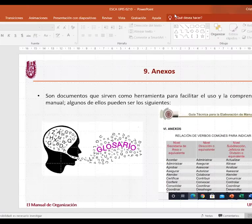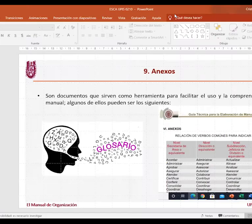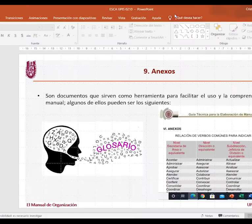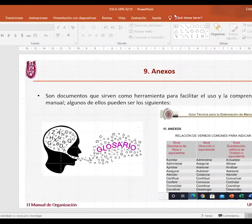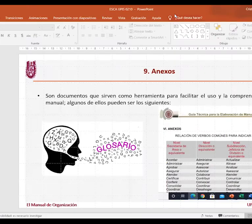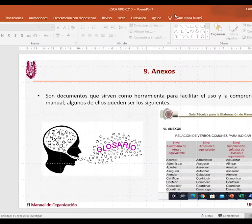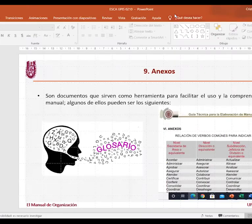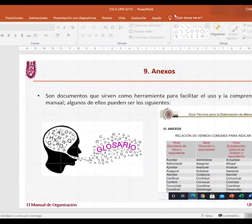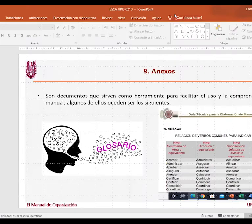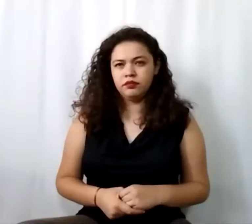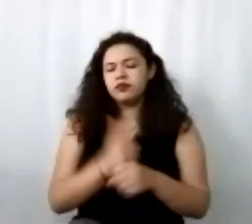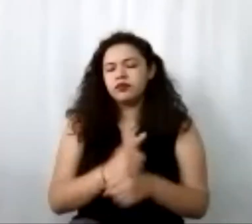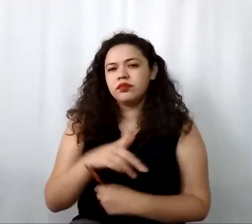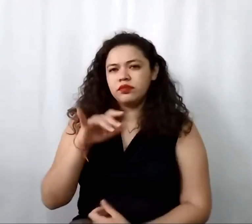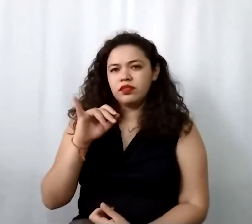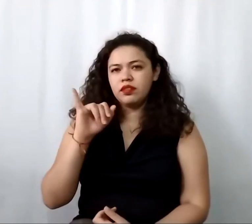identificación PFM,